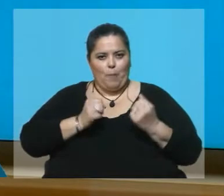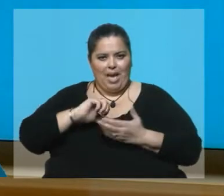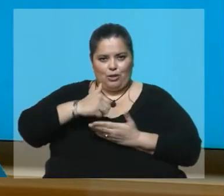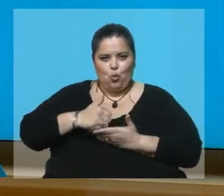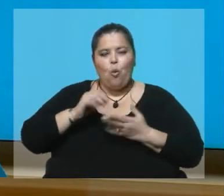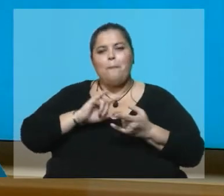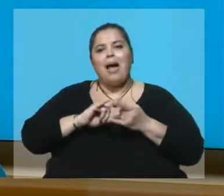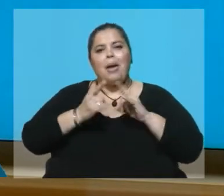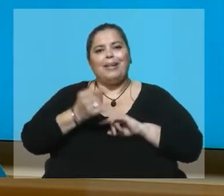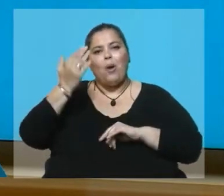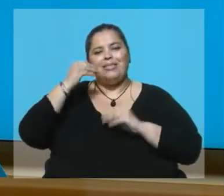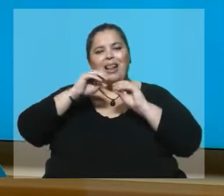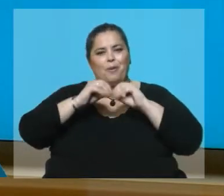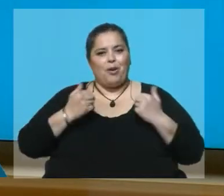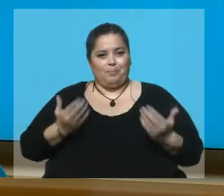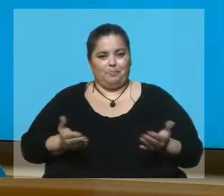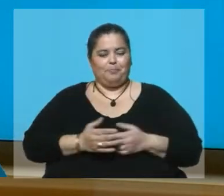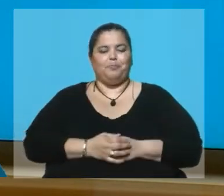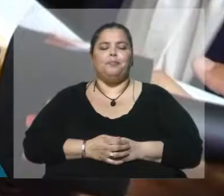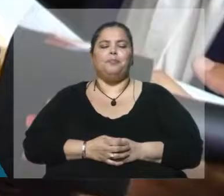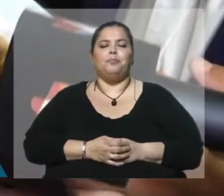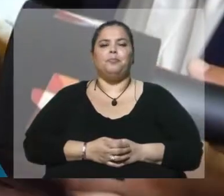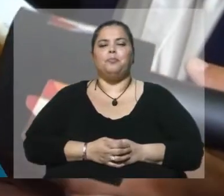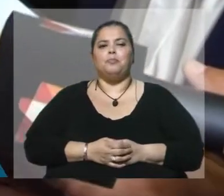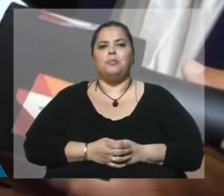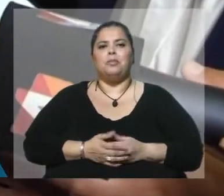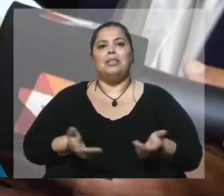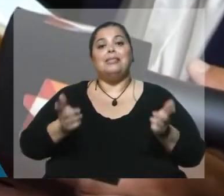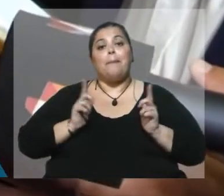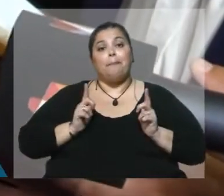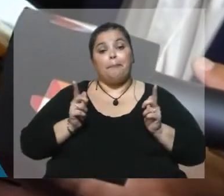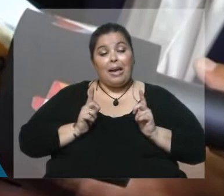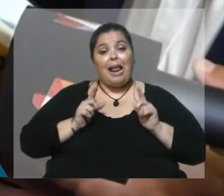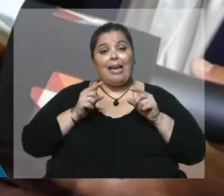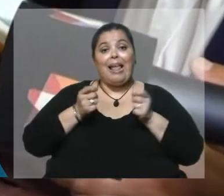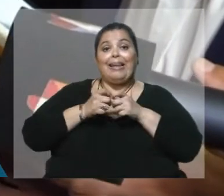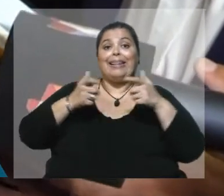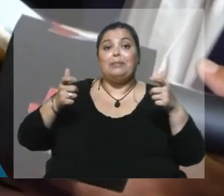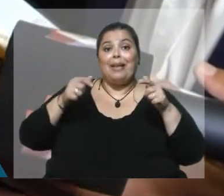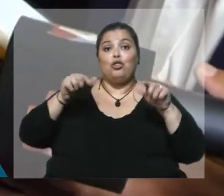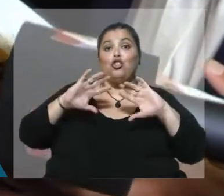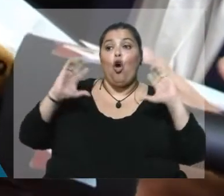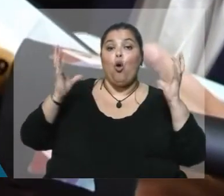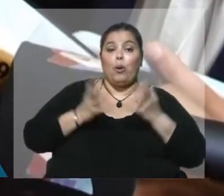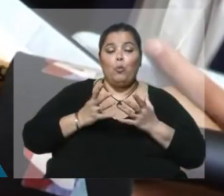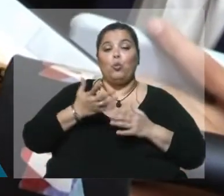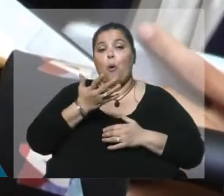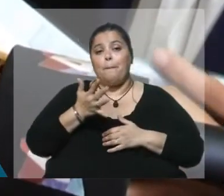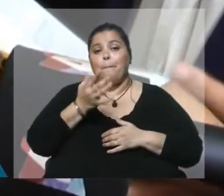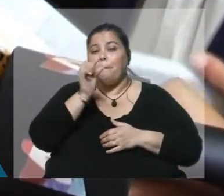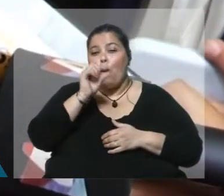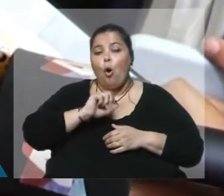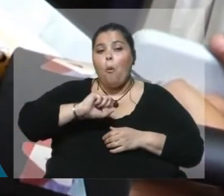aprobó la rendición de cuentas y trazaba ahí algunas proyecciones Espera que el crecimiento en el mundo sea de algo más apenas